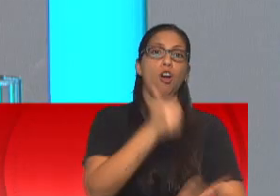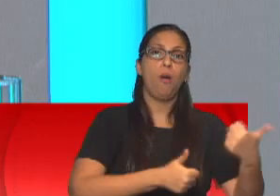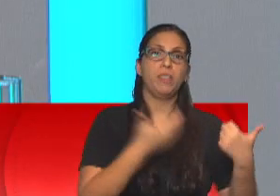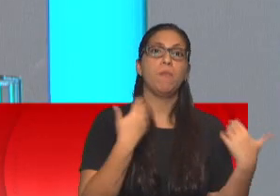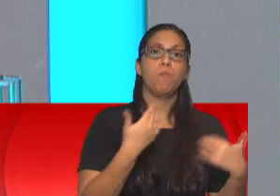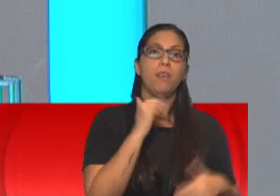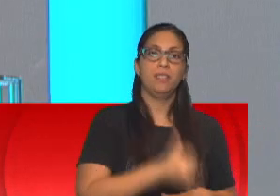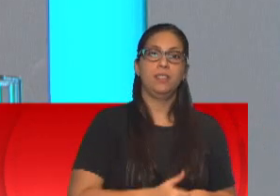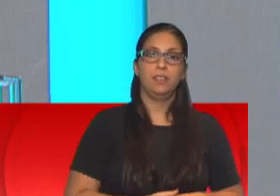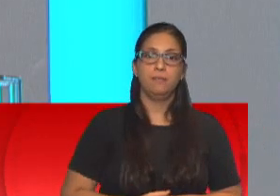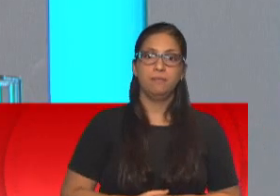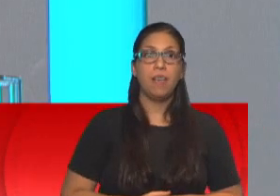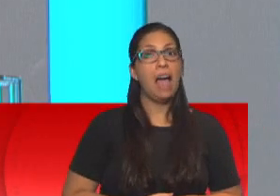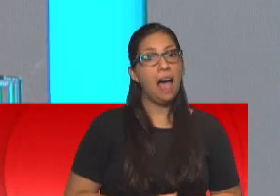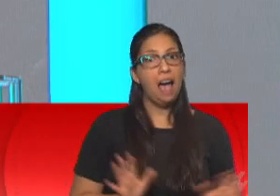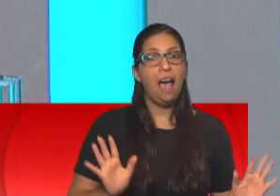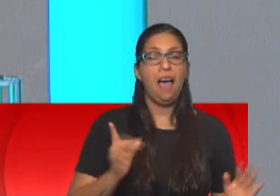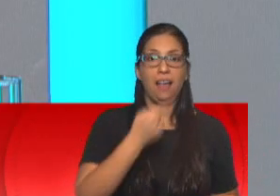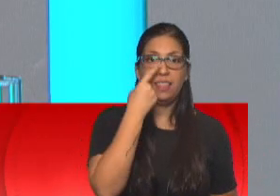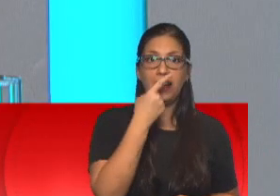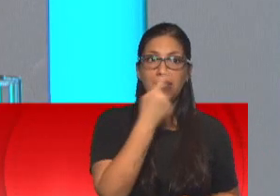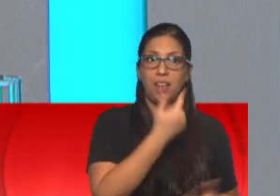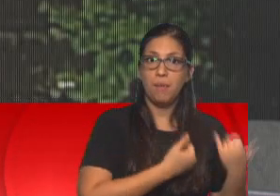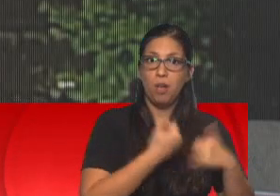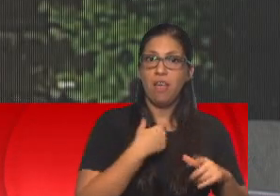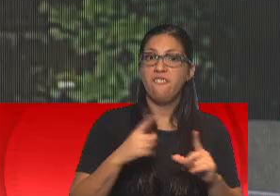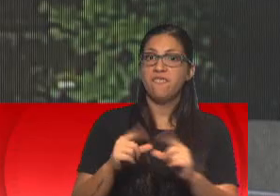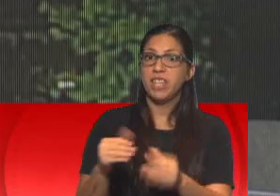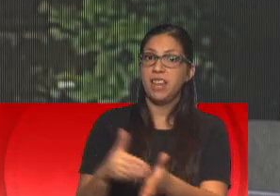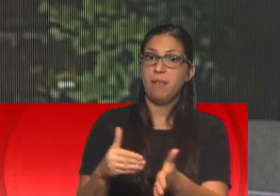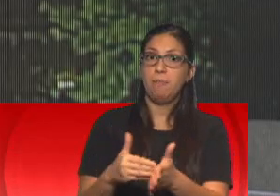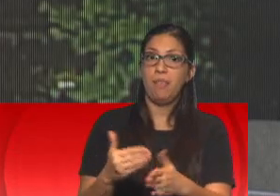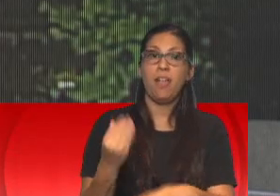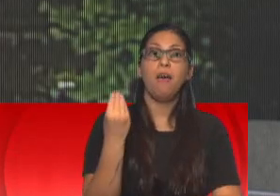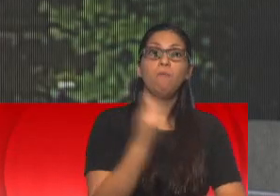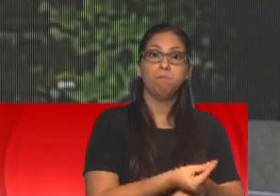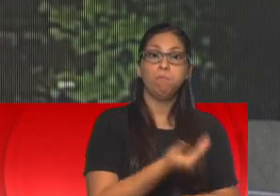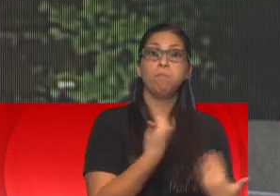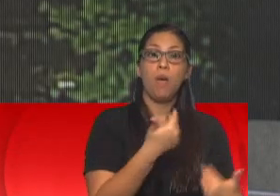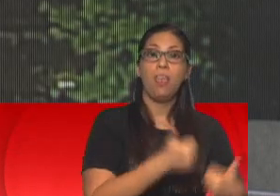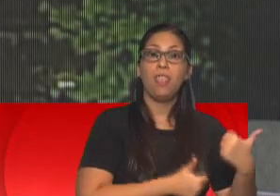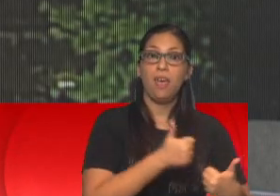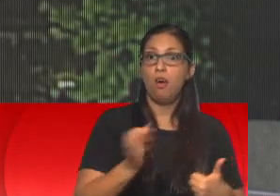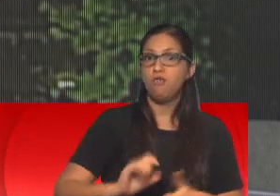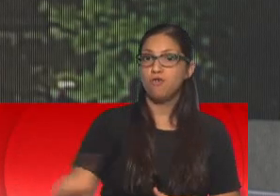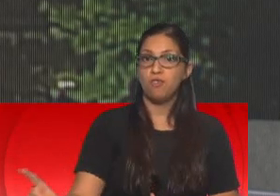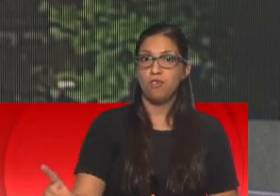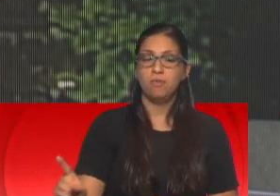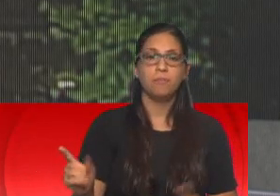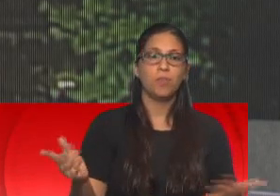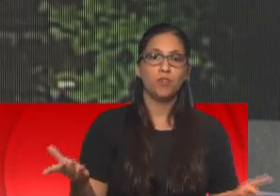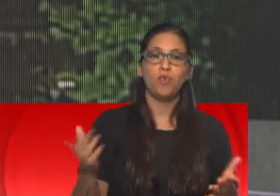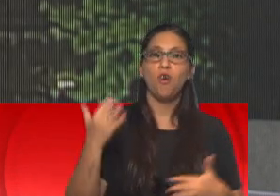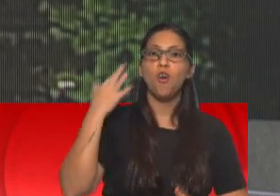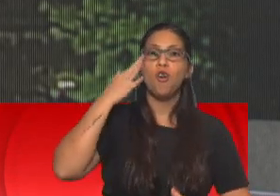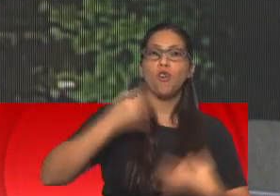va a poder competir. Ah, mira vos. Bueno, interesante lo que decís, Lourdes, bueno, pero claro, como decías bien, Lourdes, la Corte Suprema de